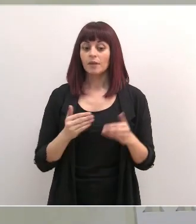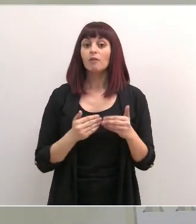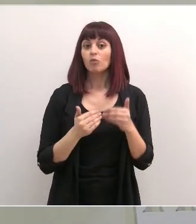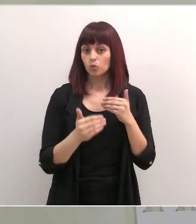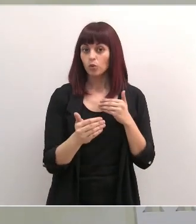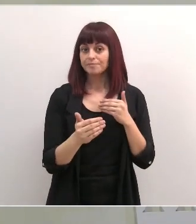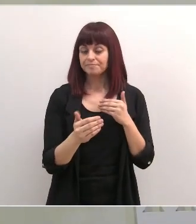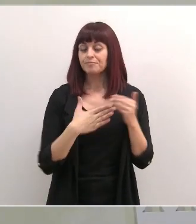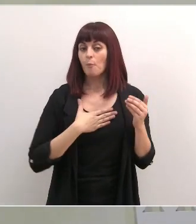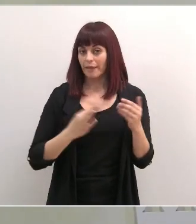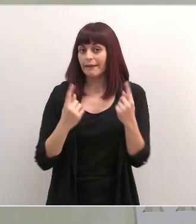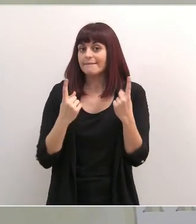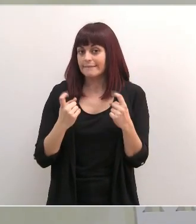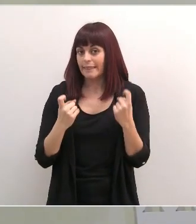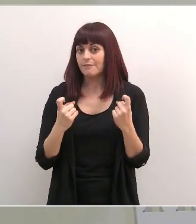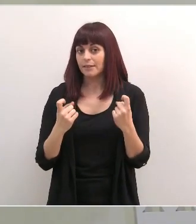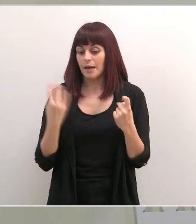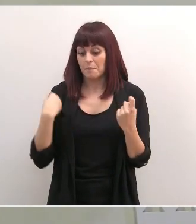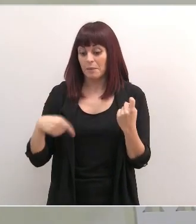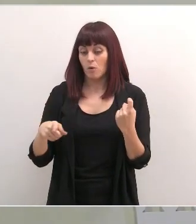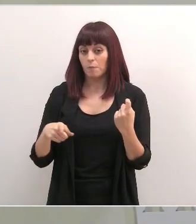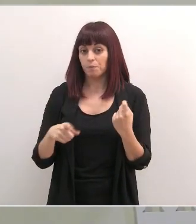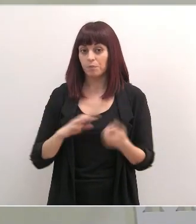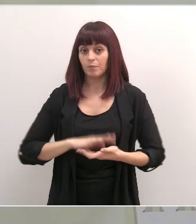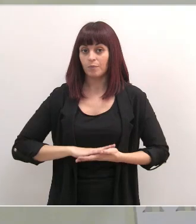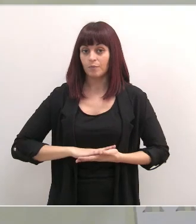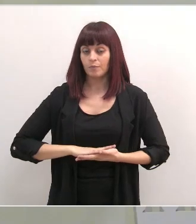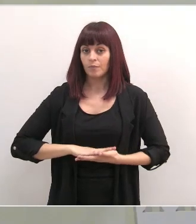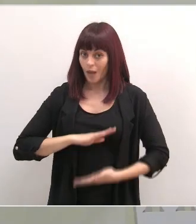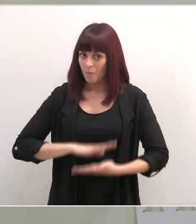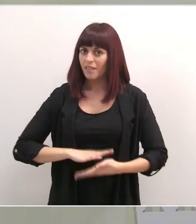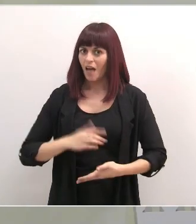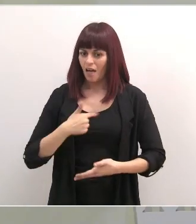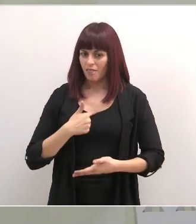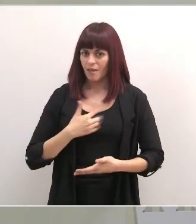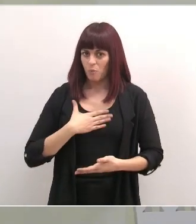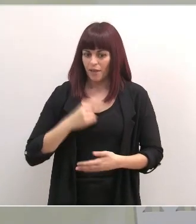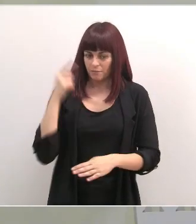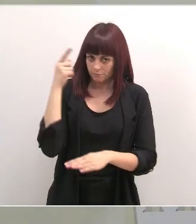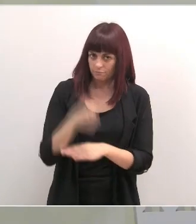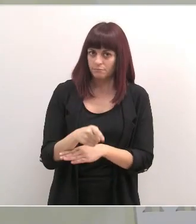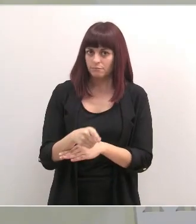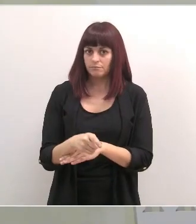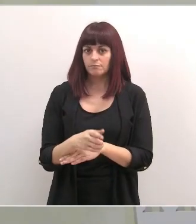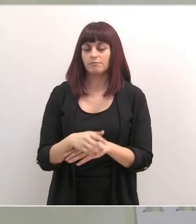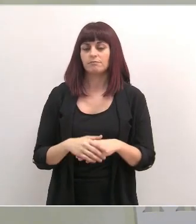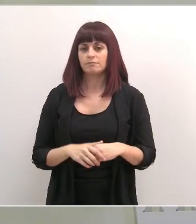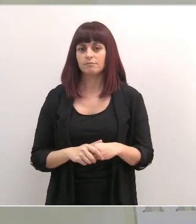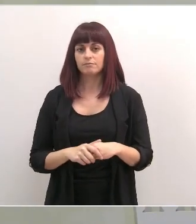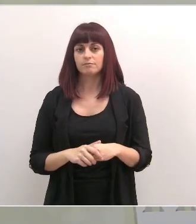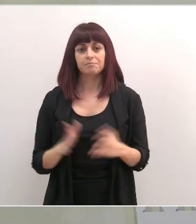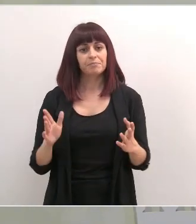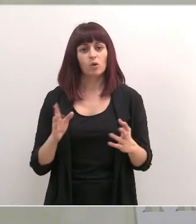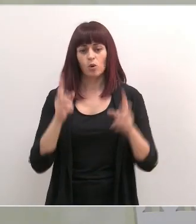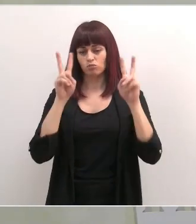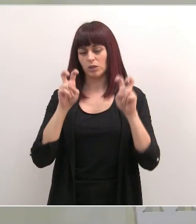necesario y queremos esa capacidad, por lo menos, de poderla tener. Luego, ya que se pueda utilizar o no, pues ya le digo que hay mucha